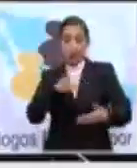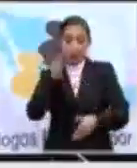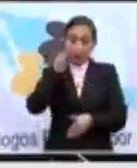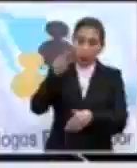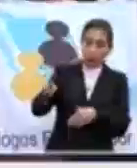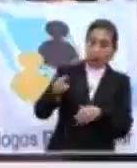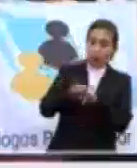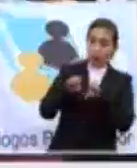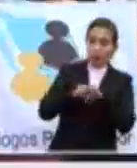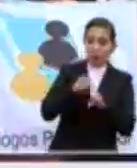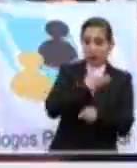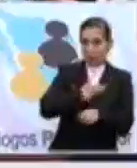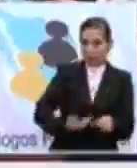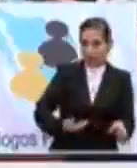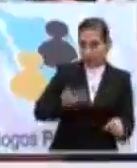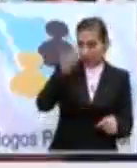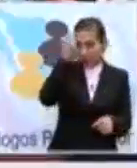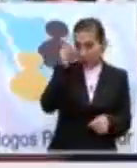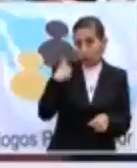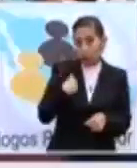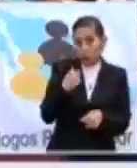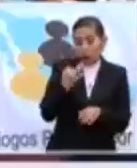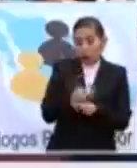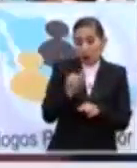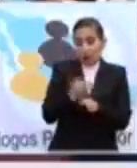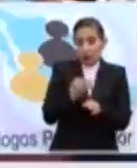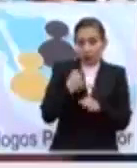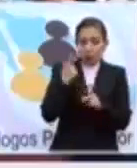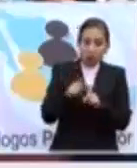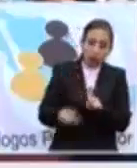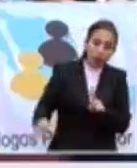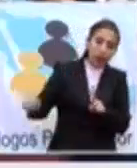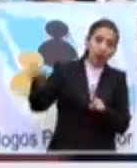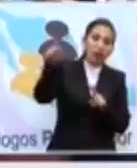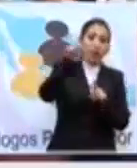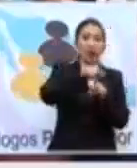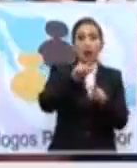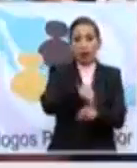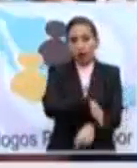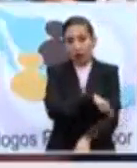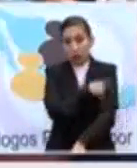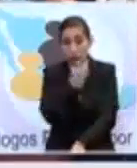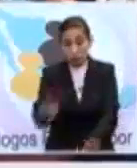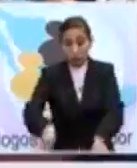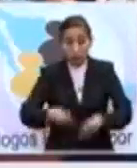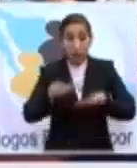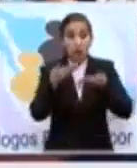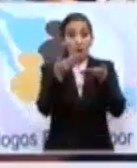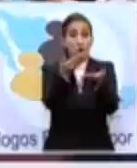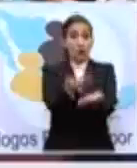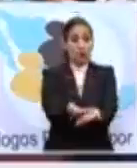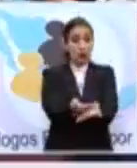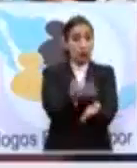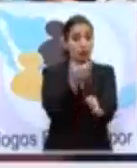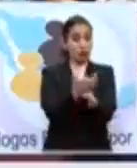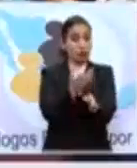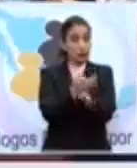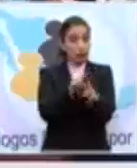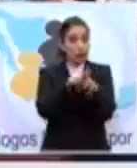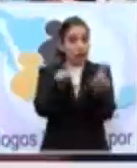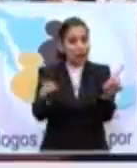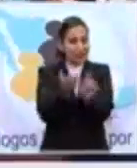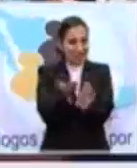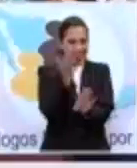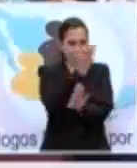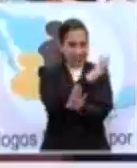equipo del presidente Peña Nieto. Y yo aquí veo un rodeo muy largo. Lo que están ofreciendo ellos ahora, a diferencia de lo